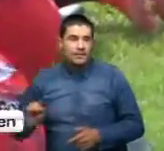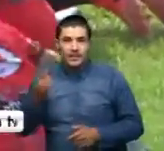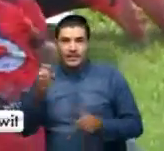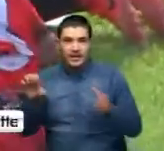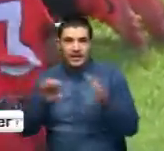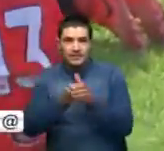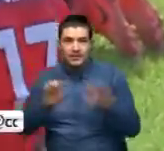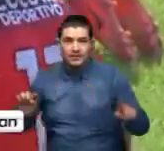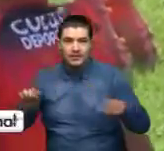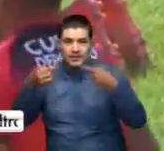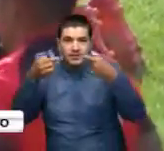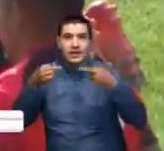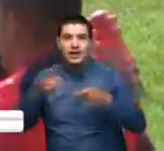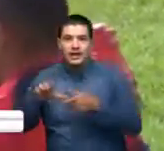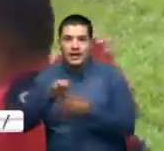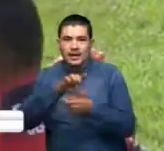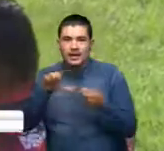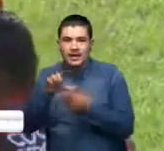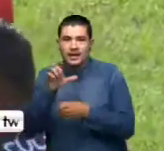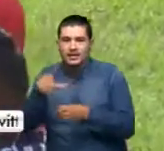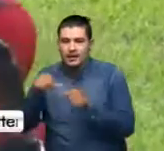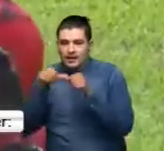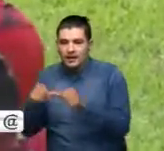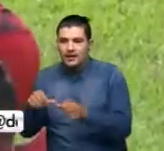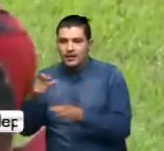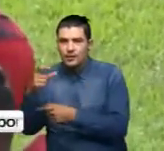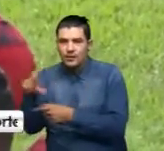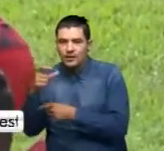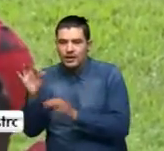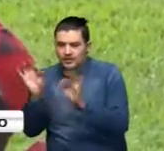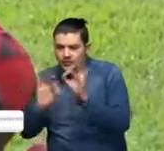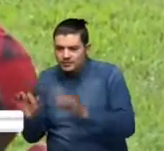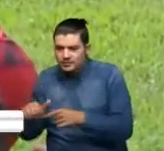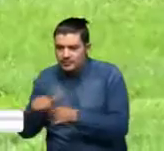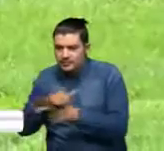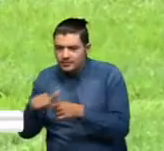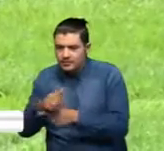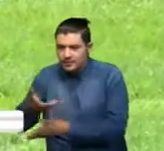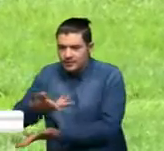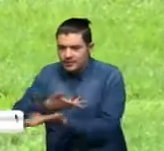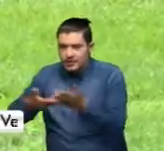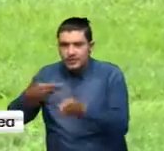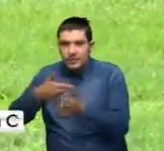afronta la liga se quedó en cúcuta preparando el compromiso clásico ante buscar este fin de semana